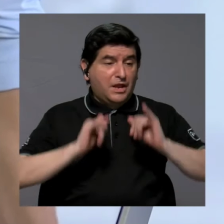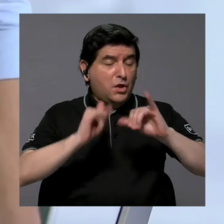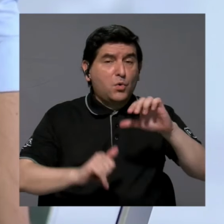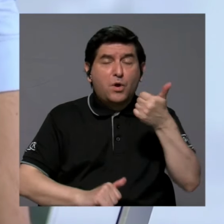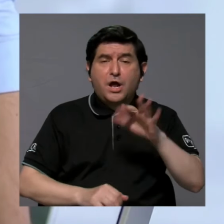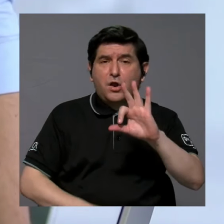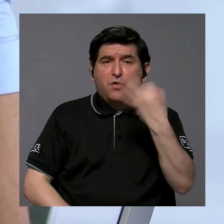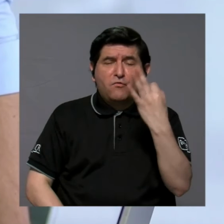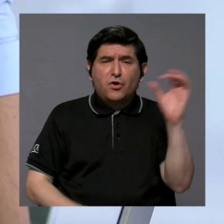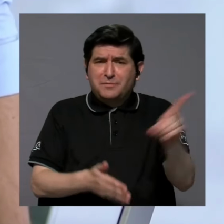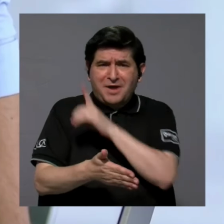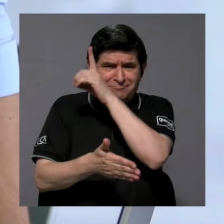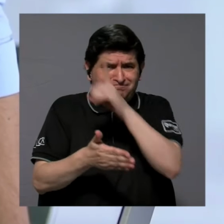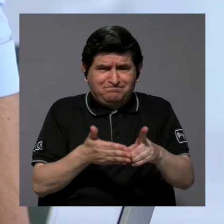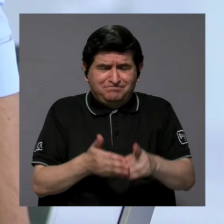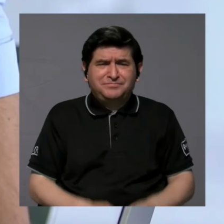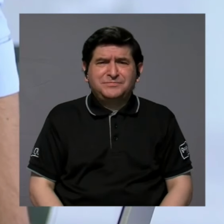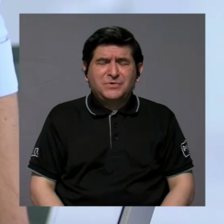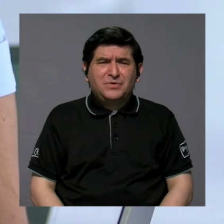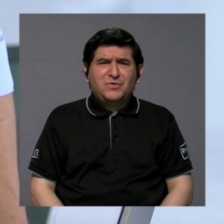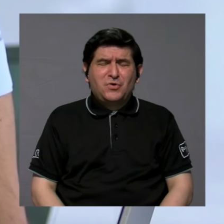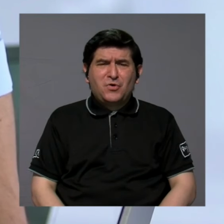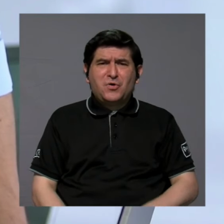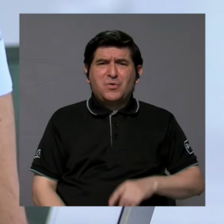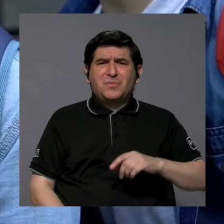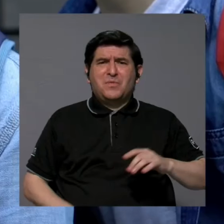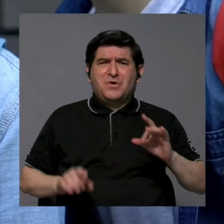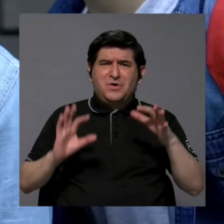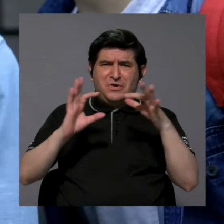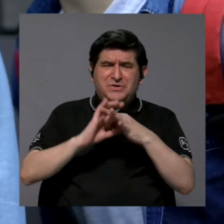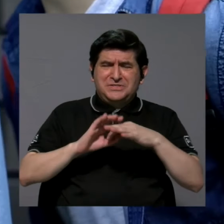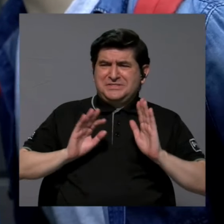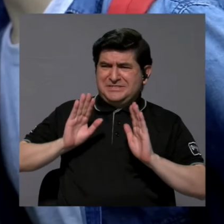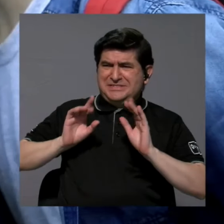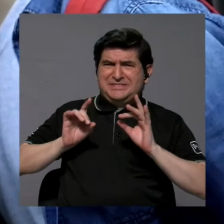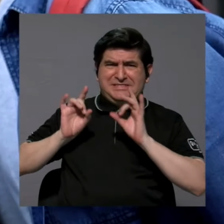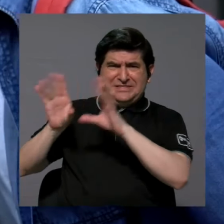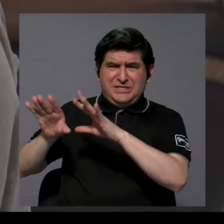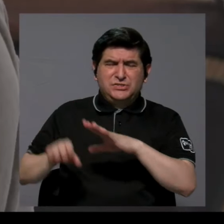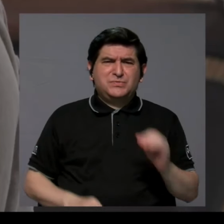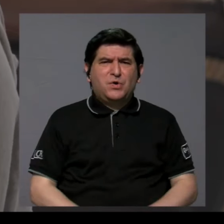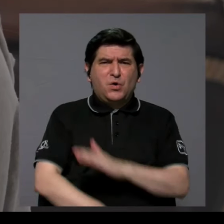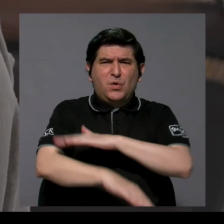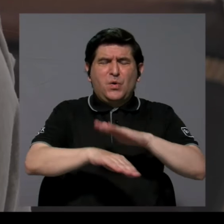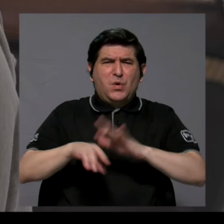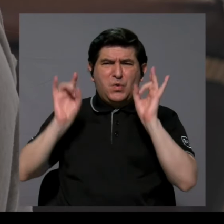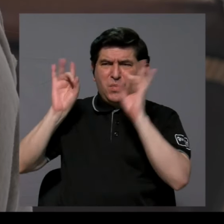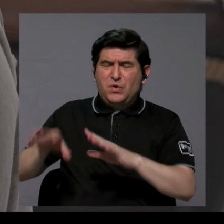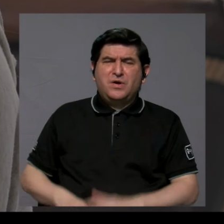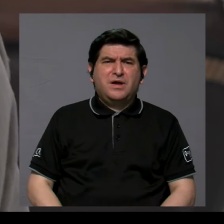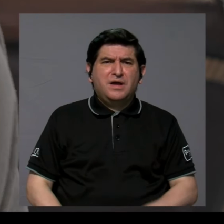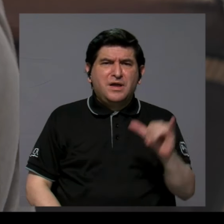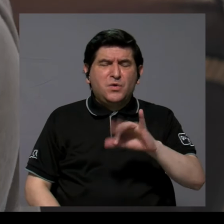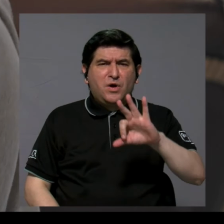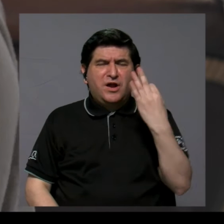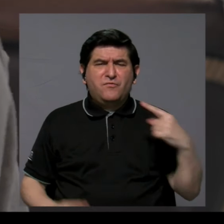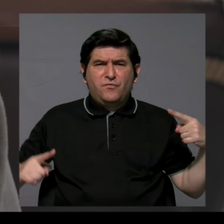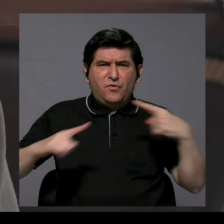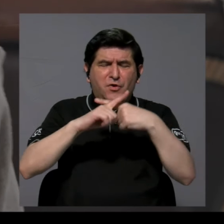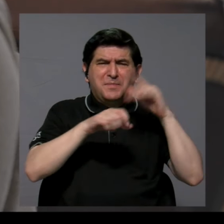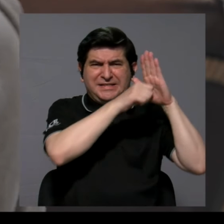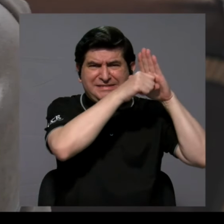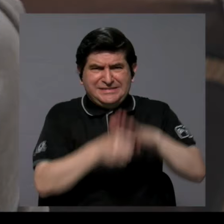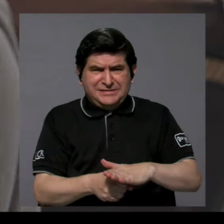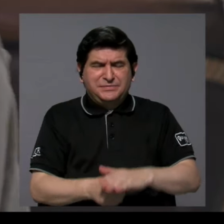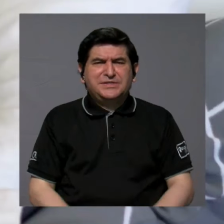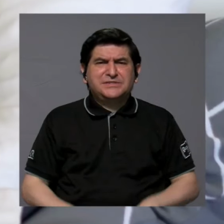Al igual que otras formas de discriminación como el sexismo y el racismo, el cuerdismo implica múltiples formas cruzadas